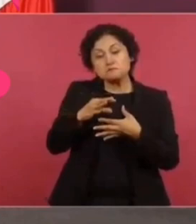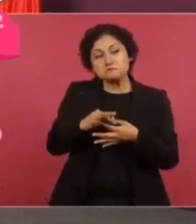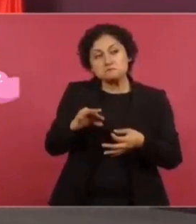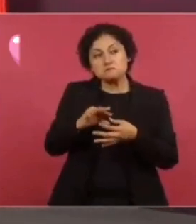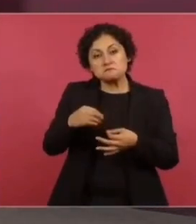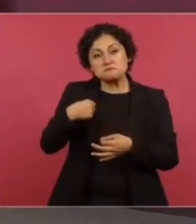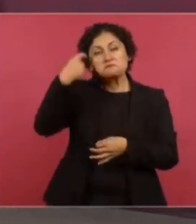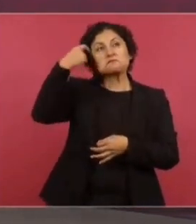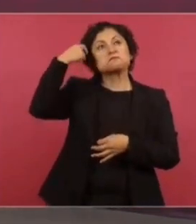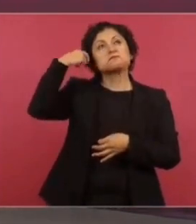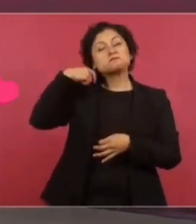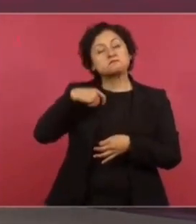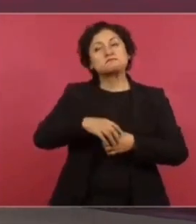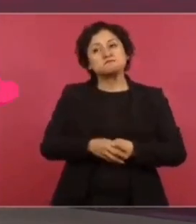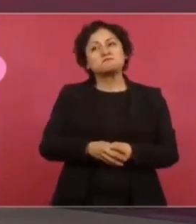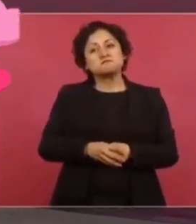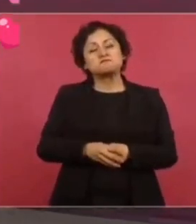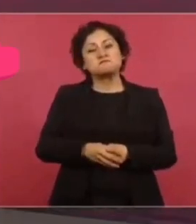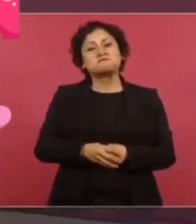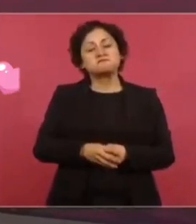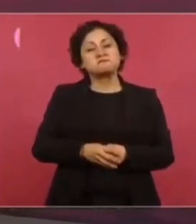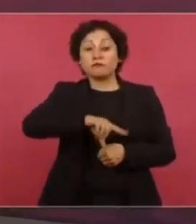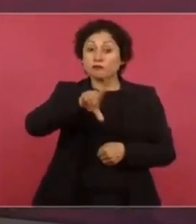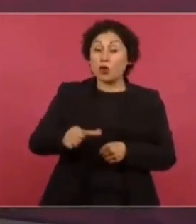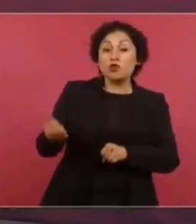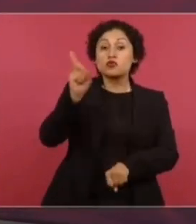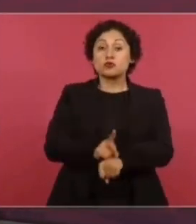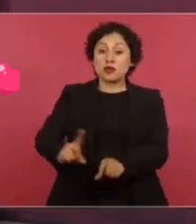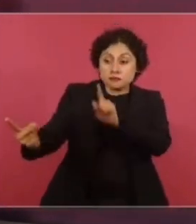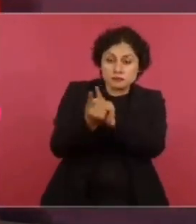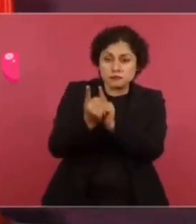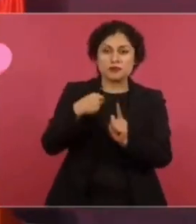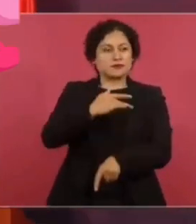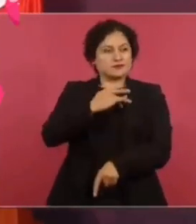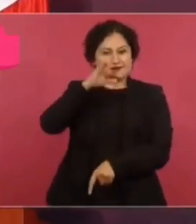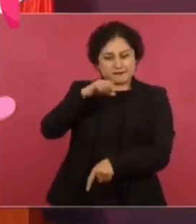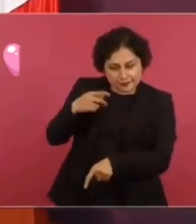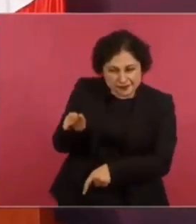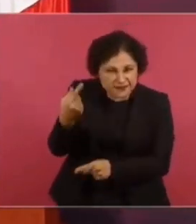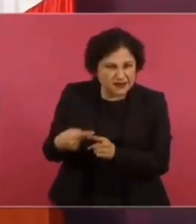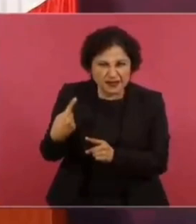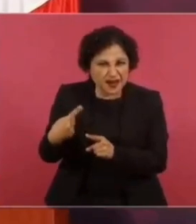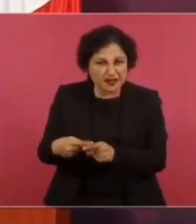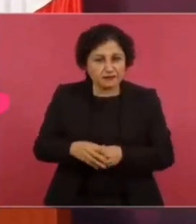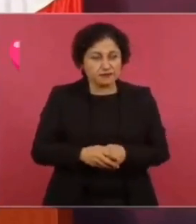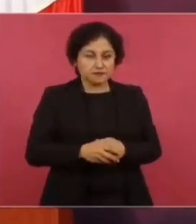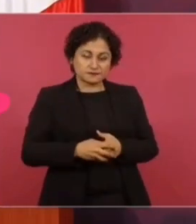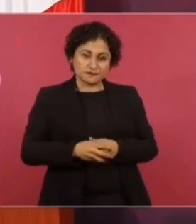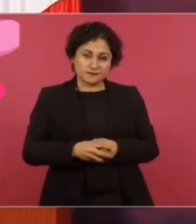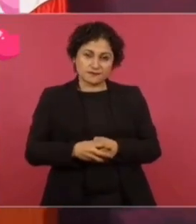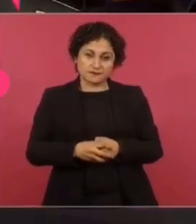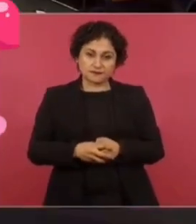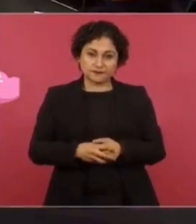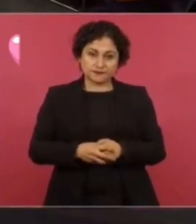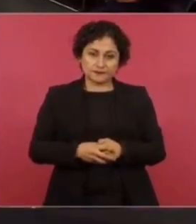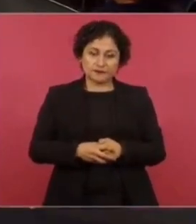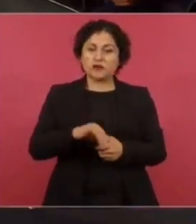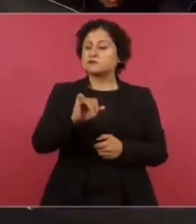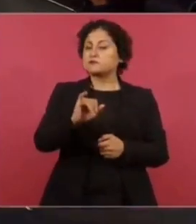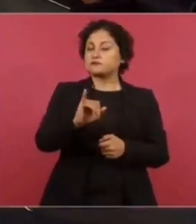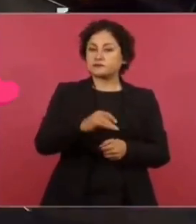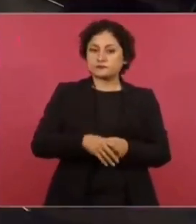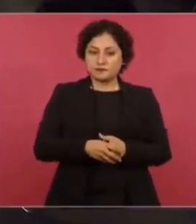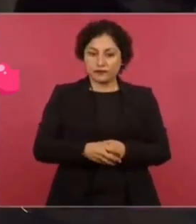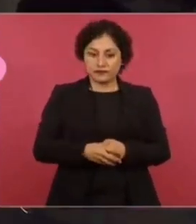lo que me había dicho. Pero la segunda vez ya le pregunté que si quiénes eran, para saber. Sí. Sí.